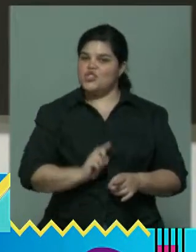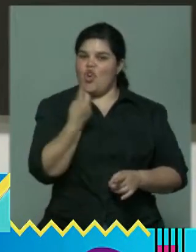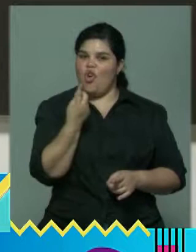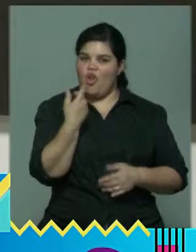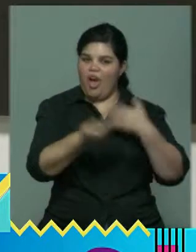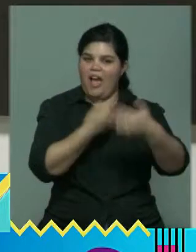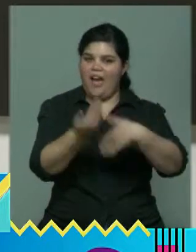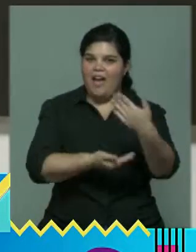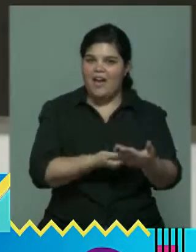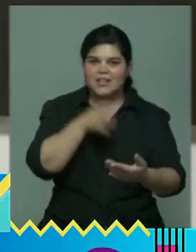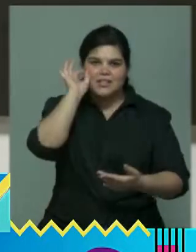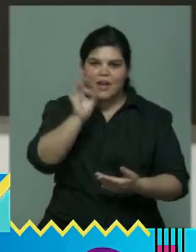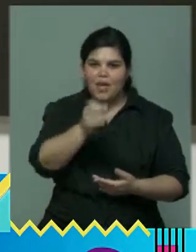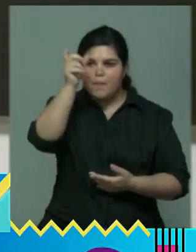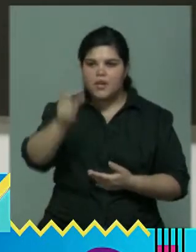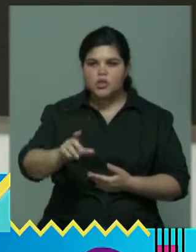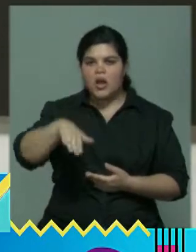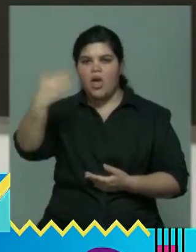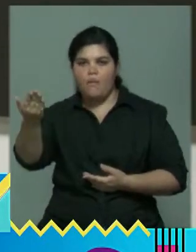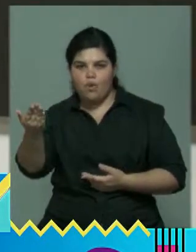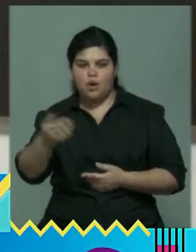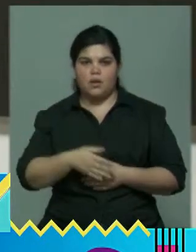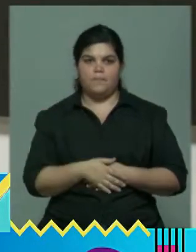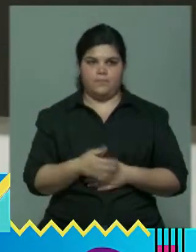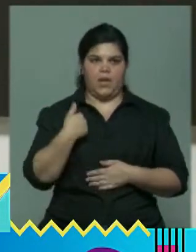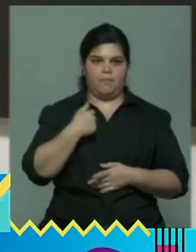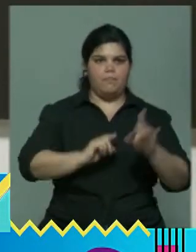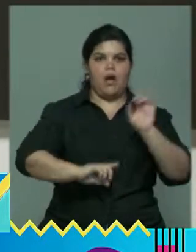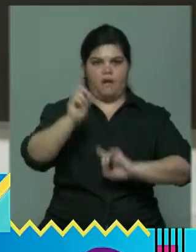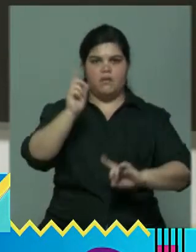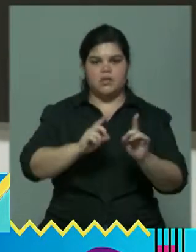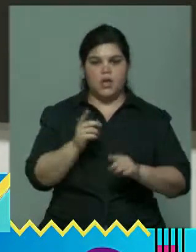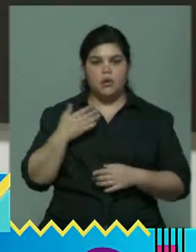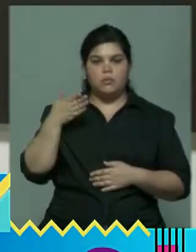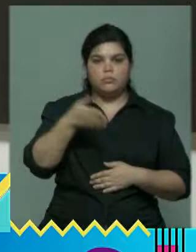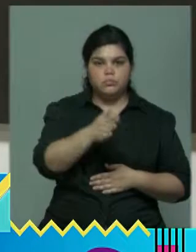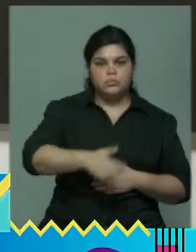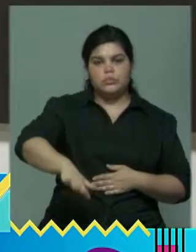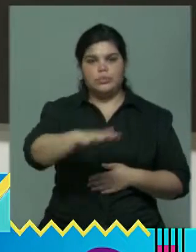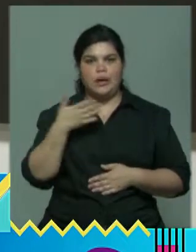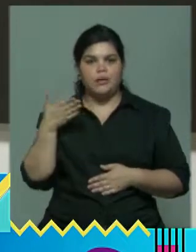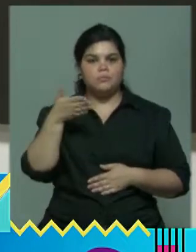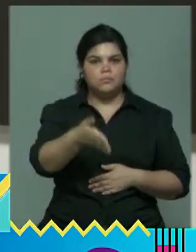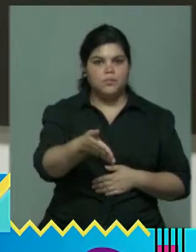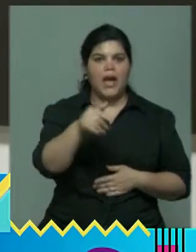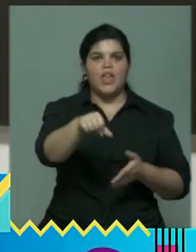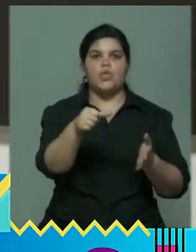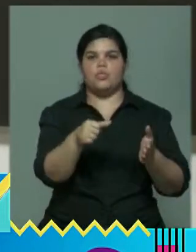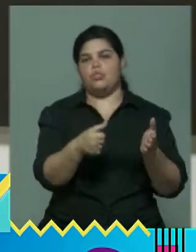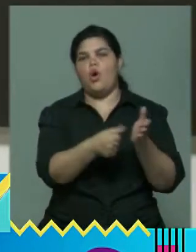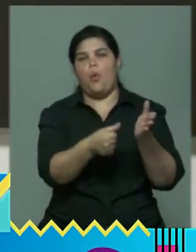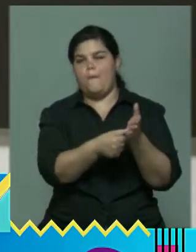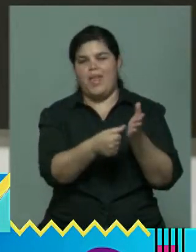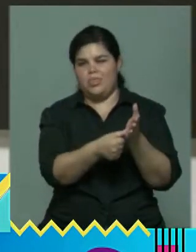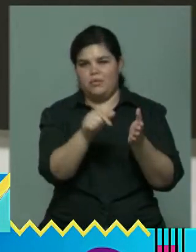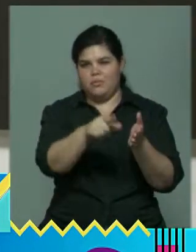pensarse en cuanto a los migrantes, ¿no? A mí por lo menos me ha pasado de ir a estar en un lugar relacionado con el tema de la documentación, por